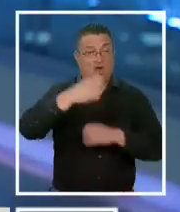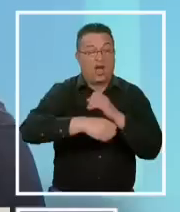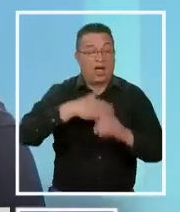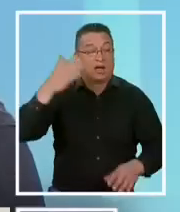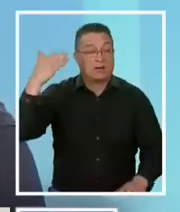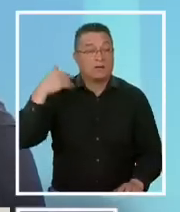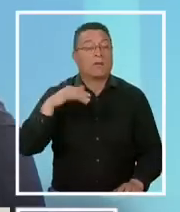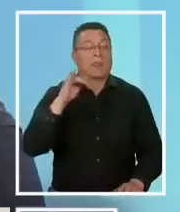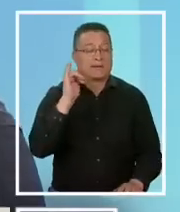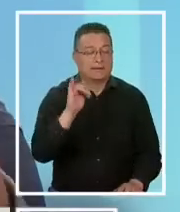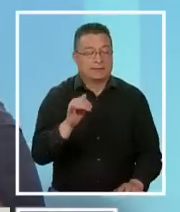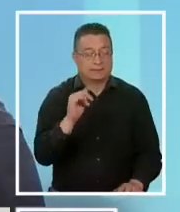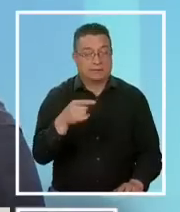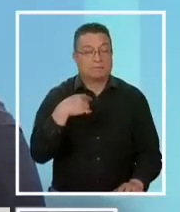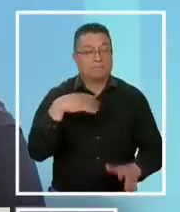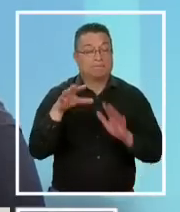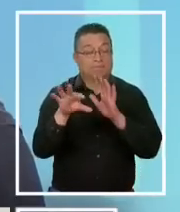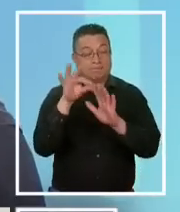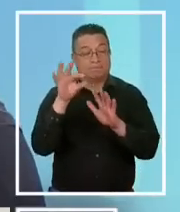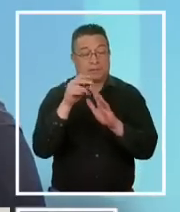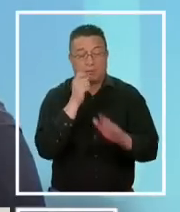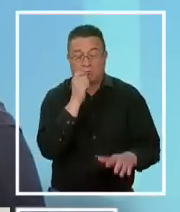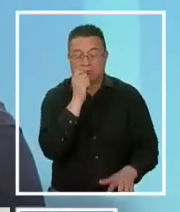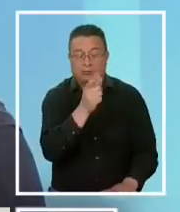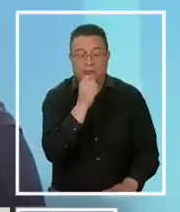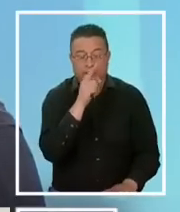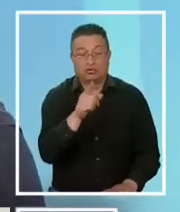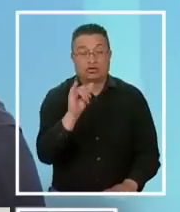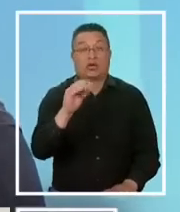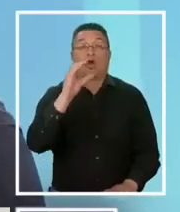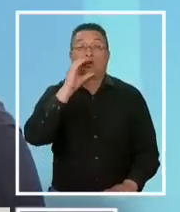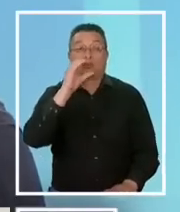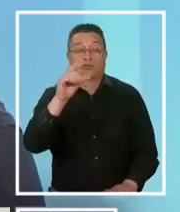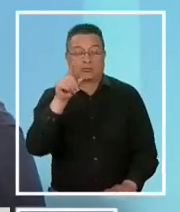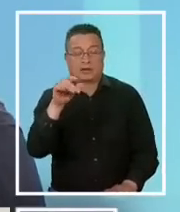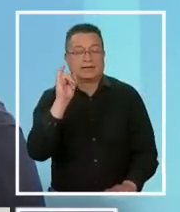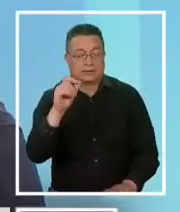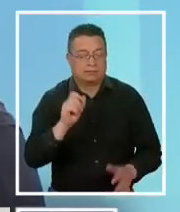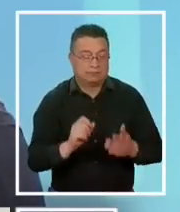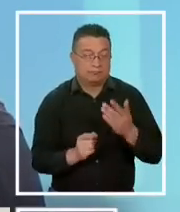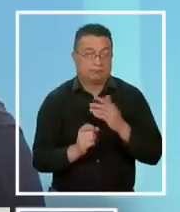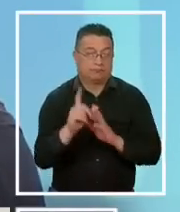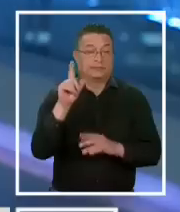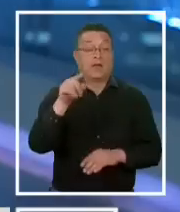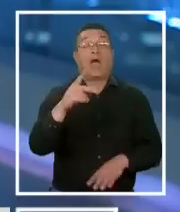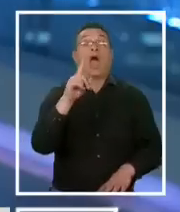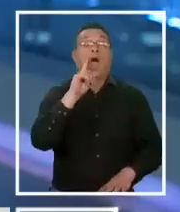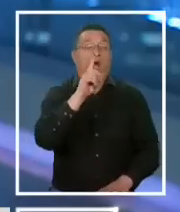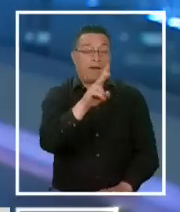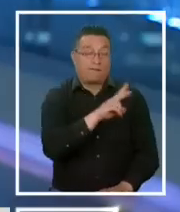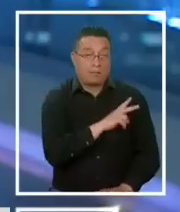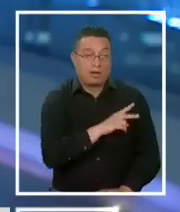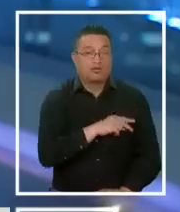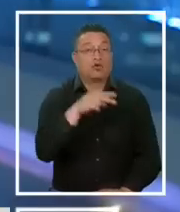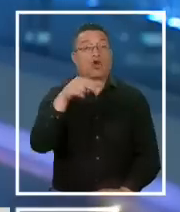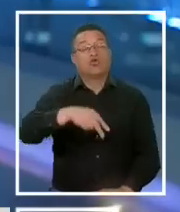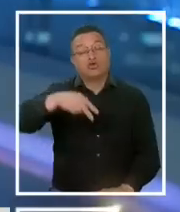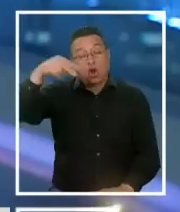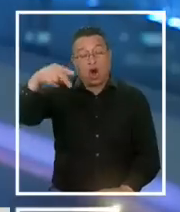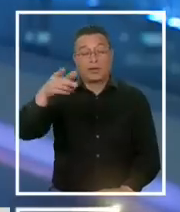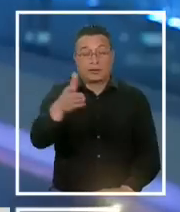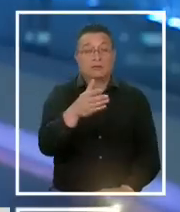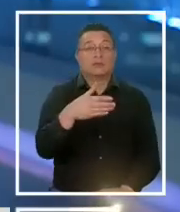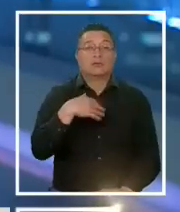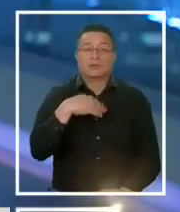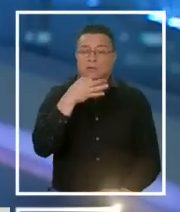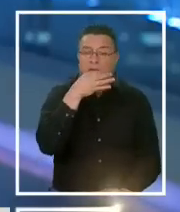me parece que es lo que encontré más atrás de una denuncia de este tipo en Concepción en Concepción en el norte Por